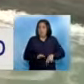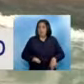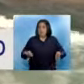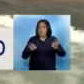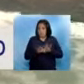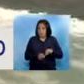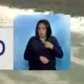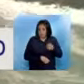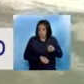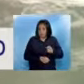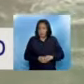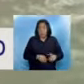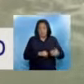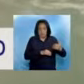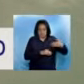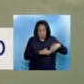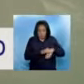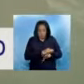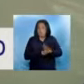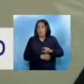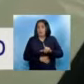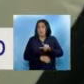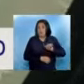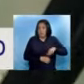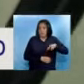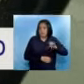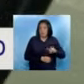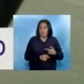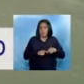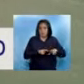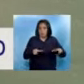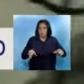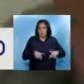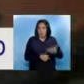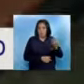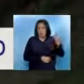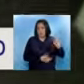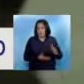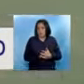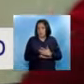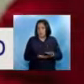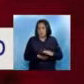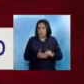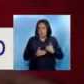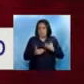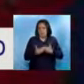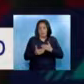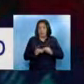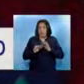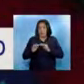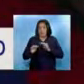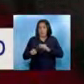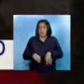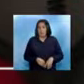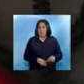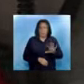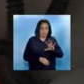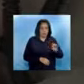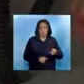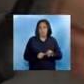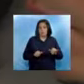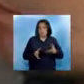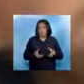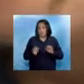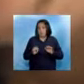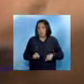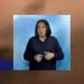final de la Costa Verde, ingresando a la punta, hemos ganado una zona que antes no existía, una zona al mar de 50.000 metros cuadrados, lo cual va